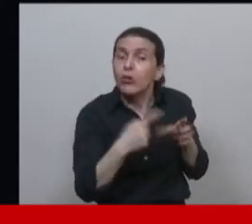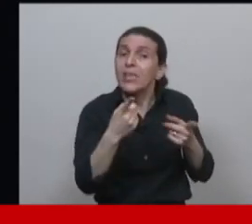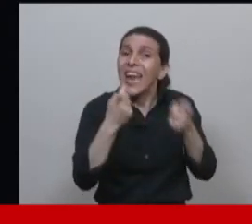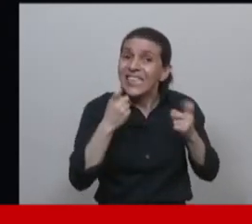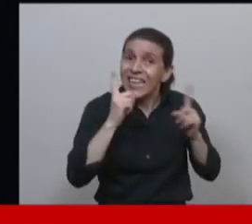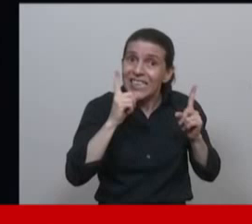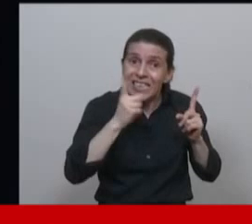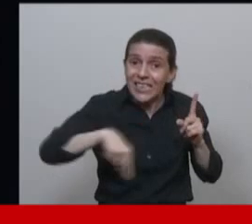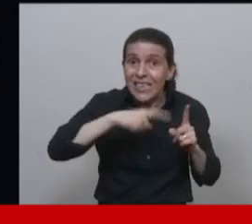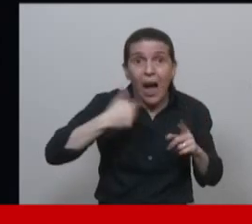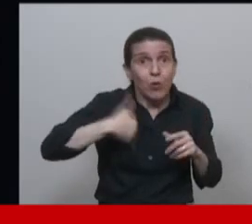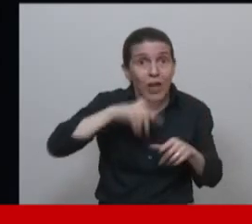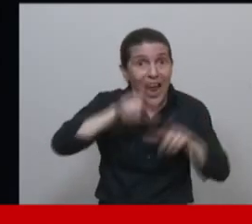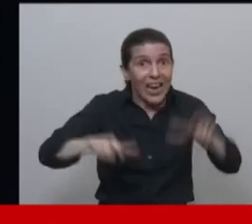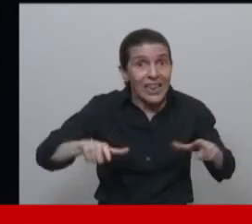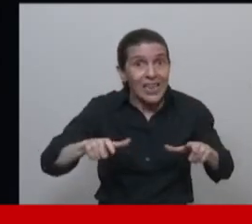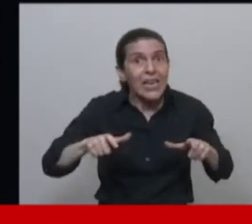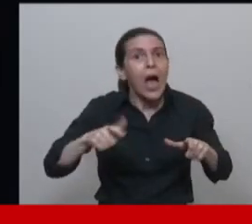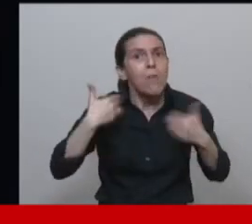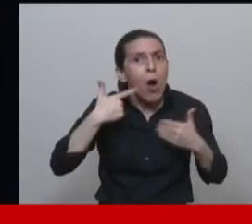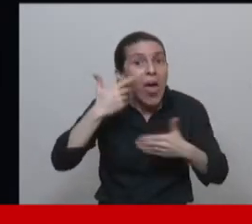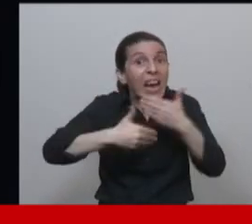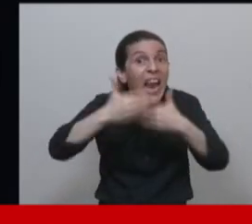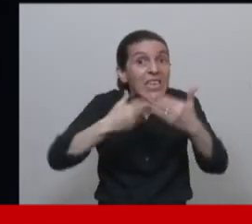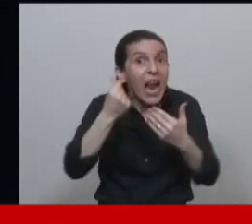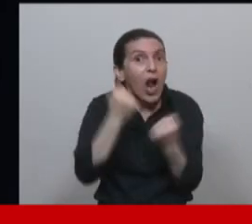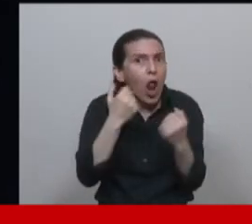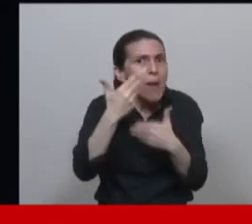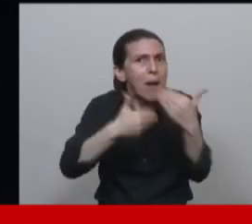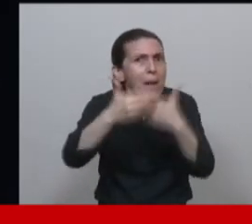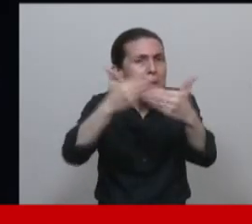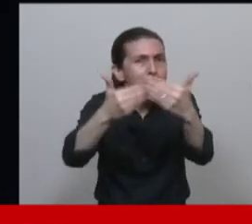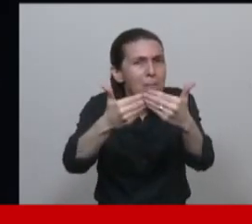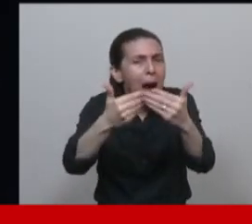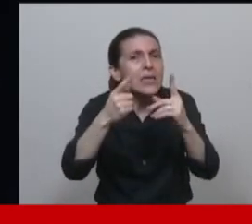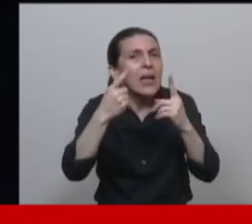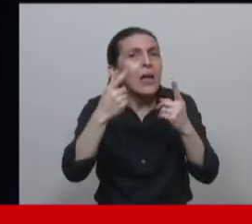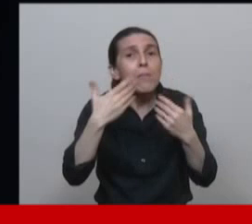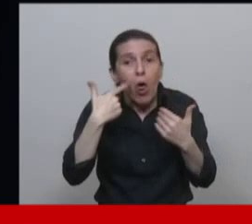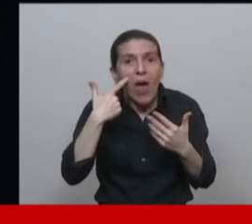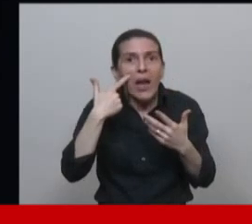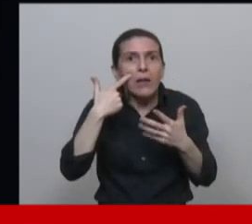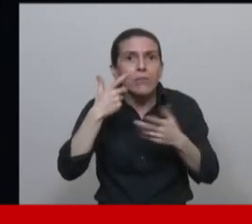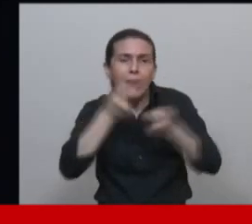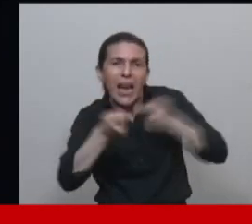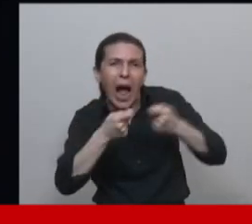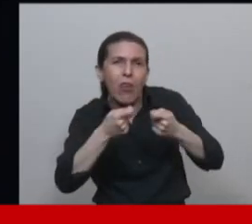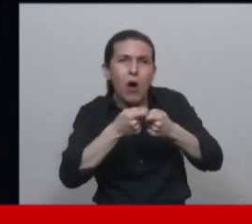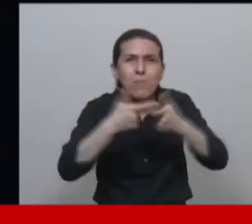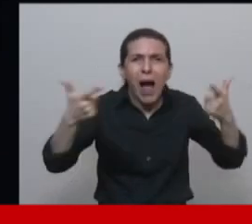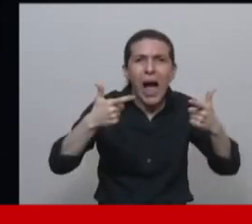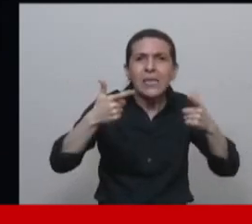necesita para poder establecer condiciones de crecimiento que se puedan sostener en el tiempo, para poder avanzar en